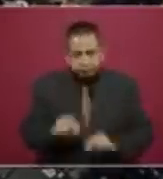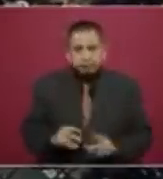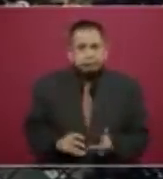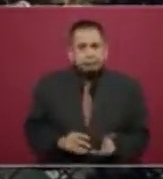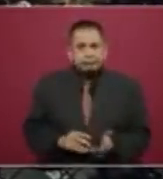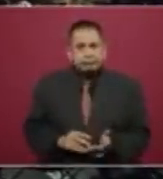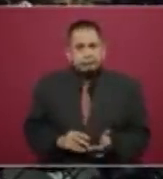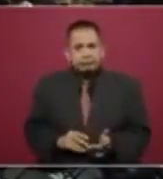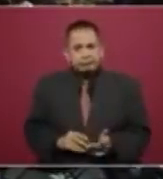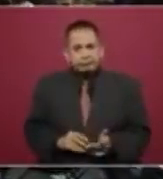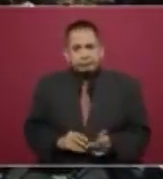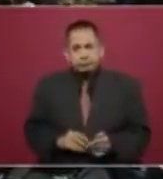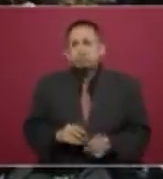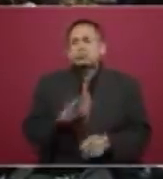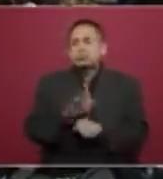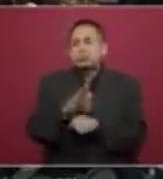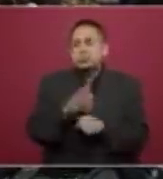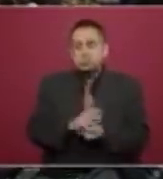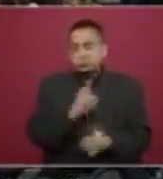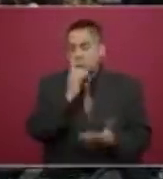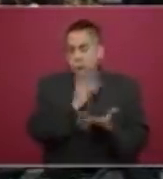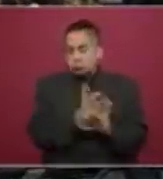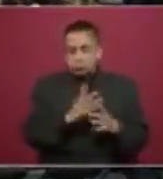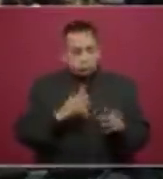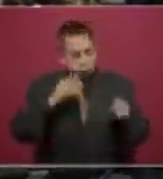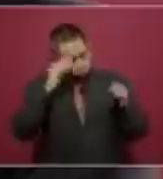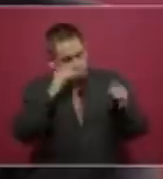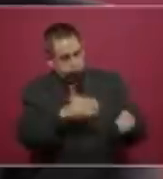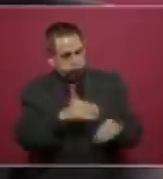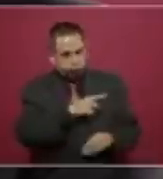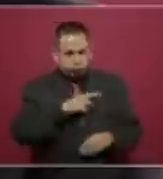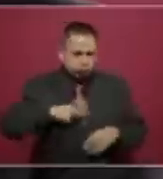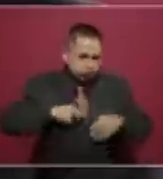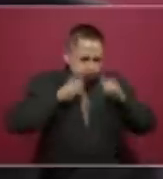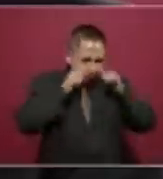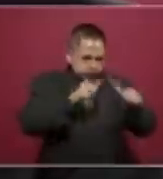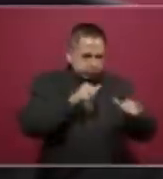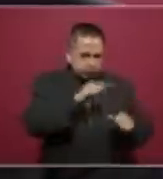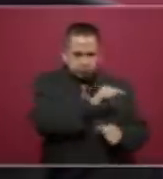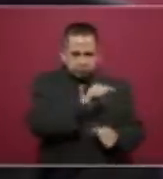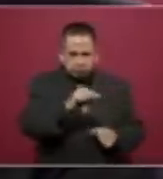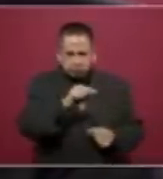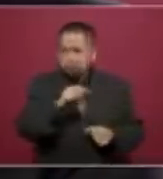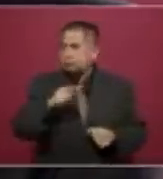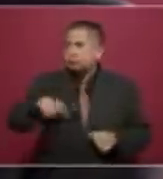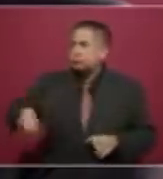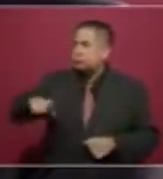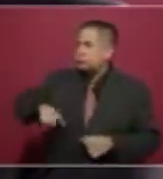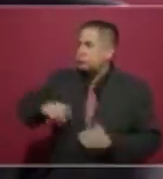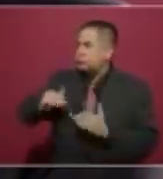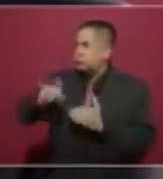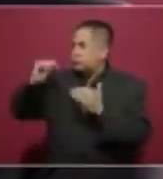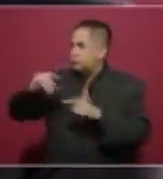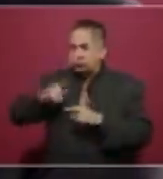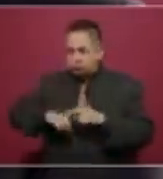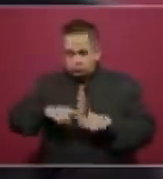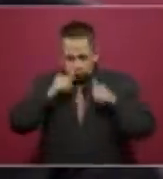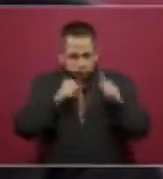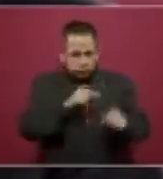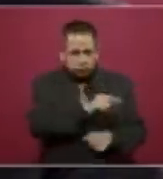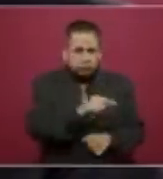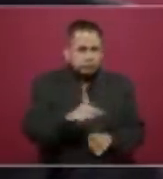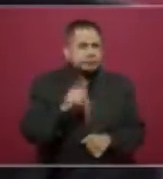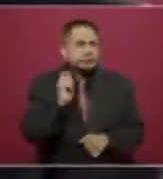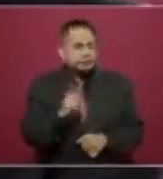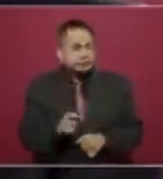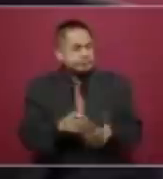Los únicos negocios que deben de interesar a los servidores públicos son los